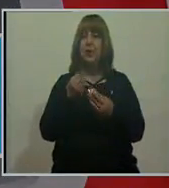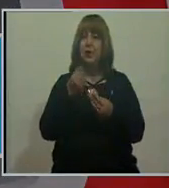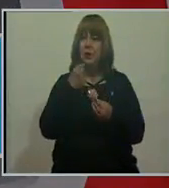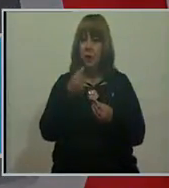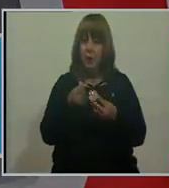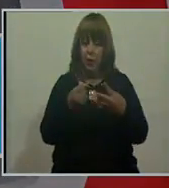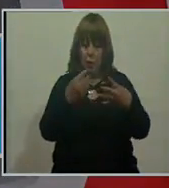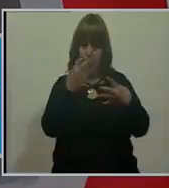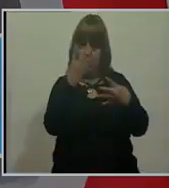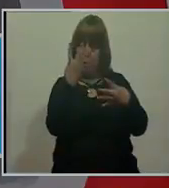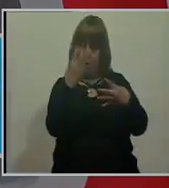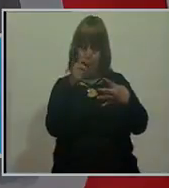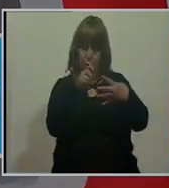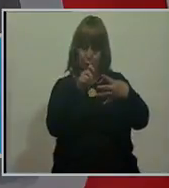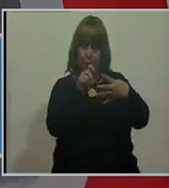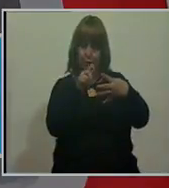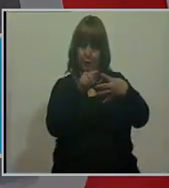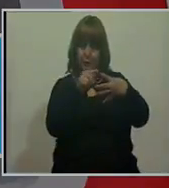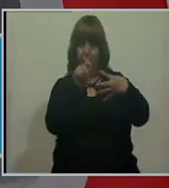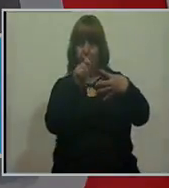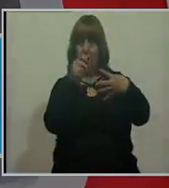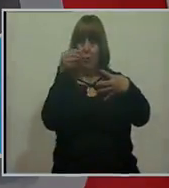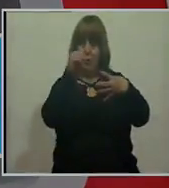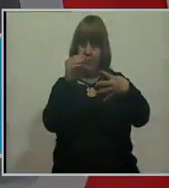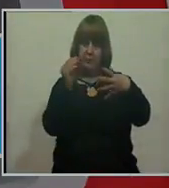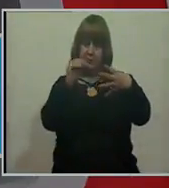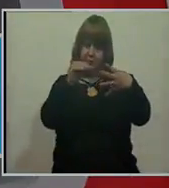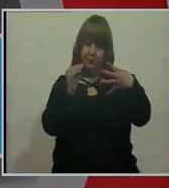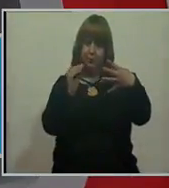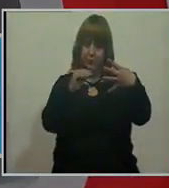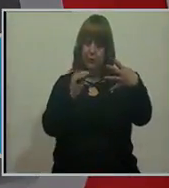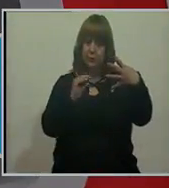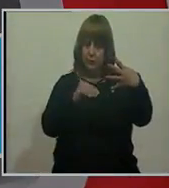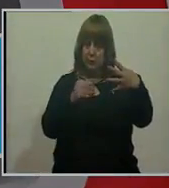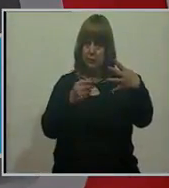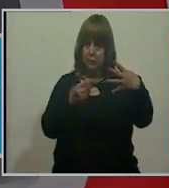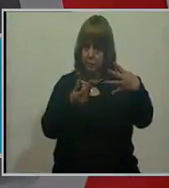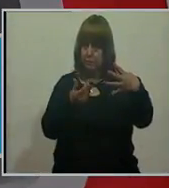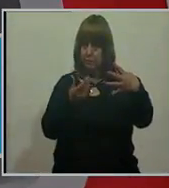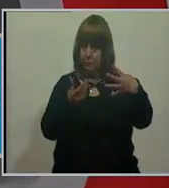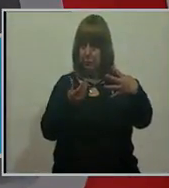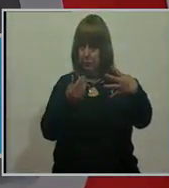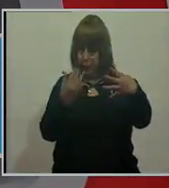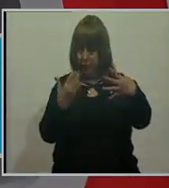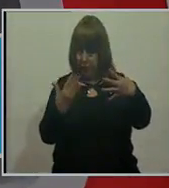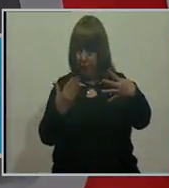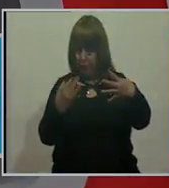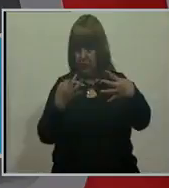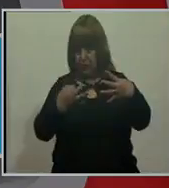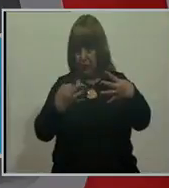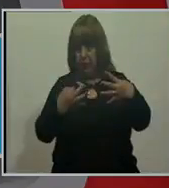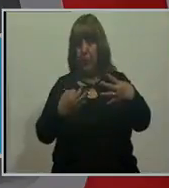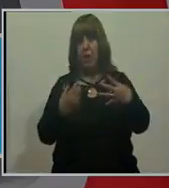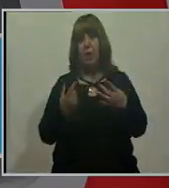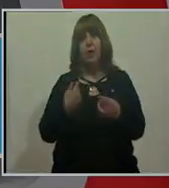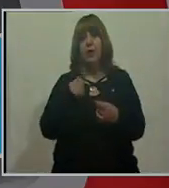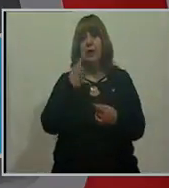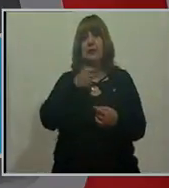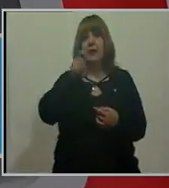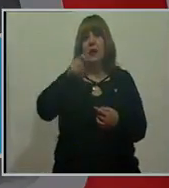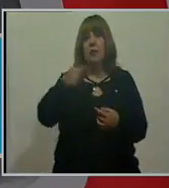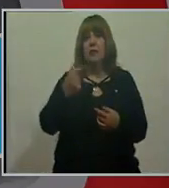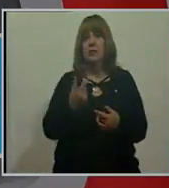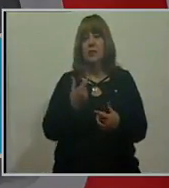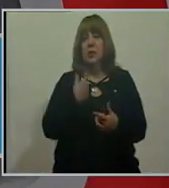por ejemplo, a cuestión de salud o a nivel de salud, la gente deje de fumar y diga, bueno, la verdad que voy a dejar de gastar plata, es mucho. No,